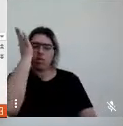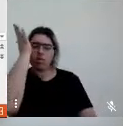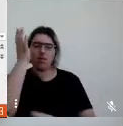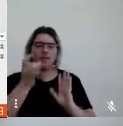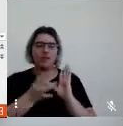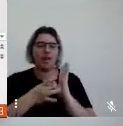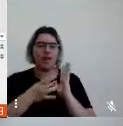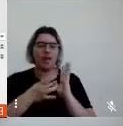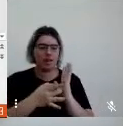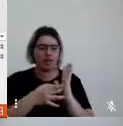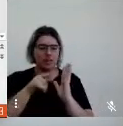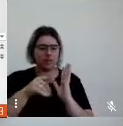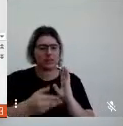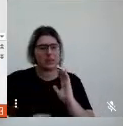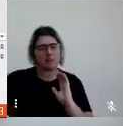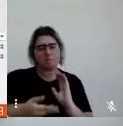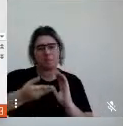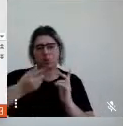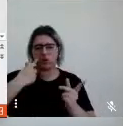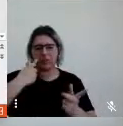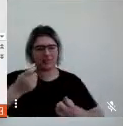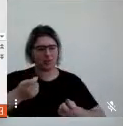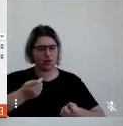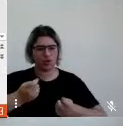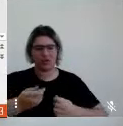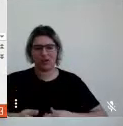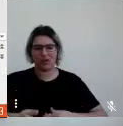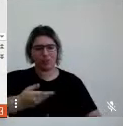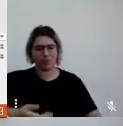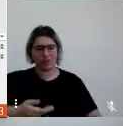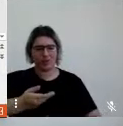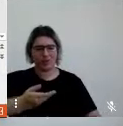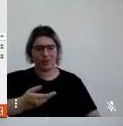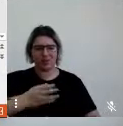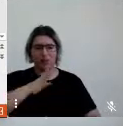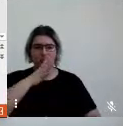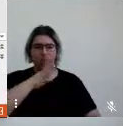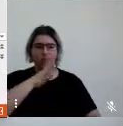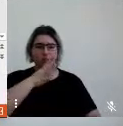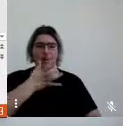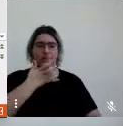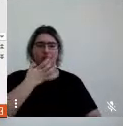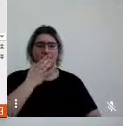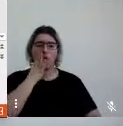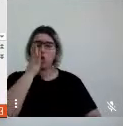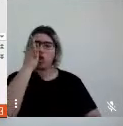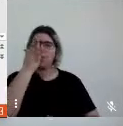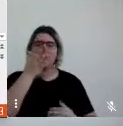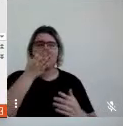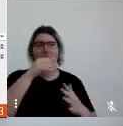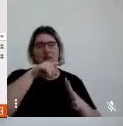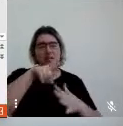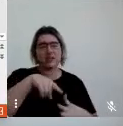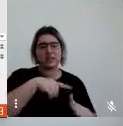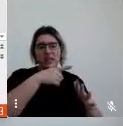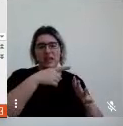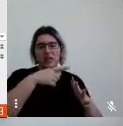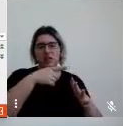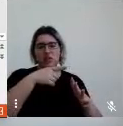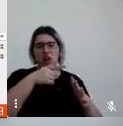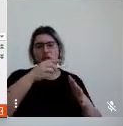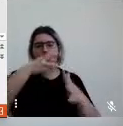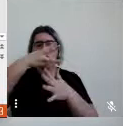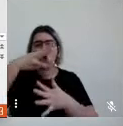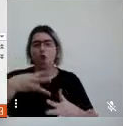también tenerla controlada porque si no intentamos dormir entre 6 y 8 horas diarias, nuestras